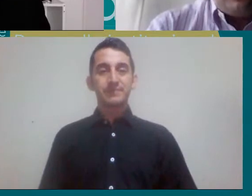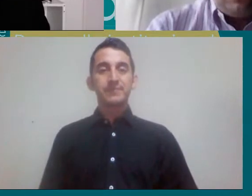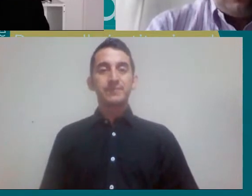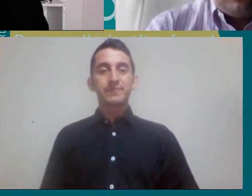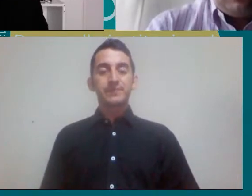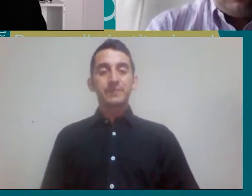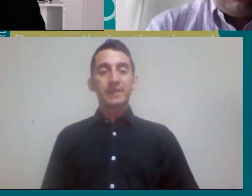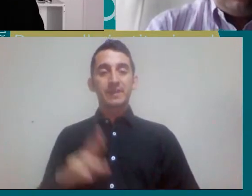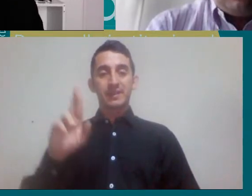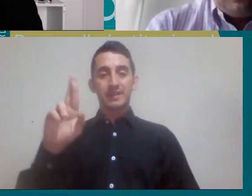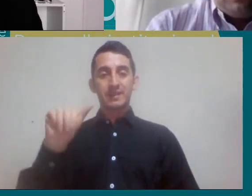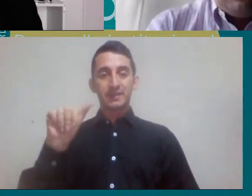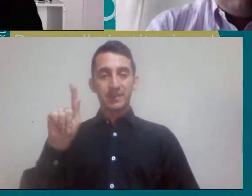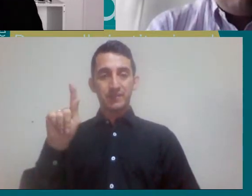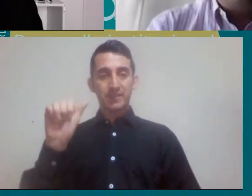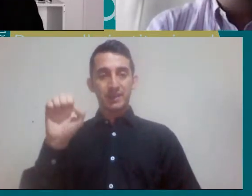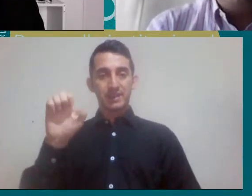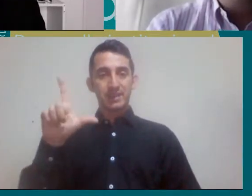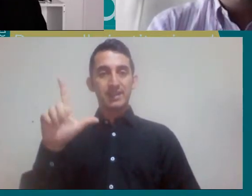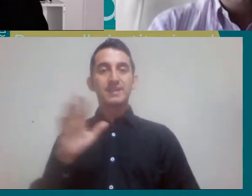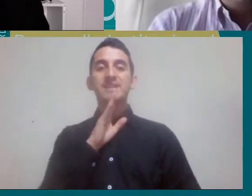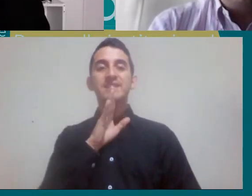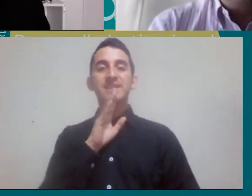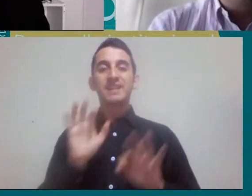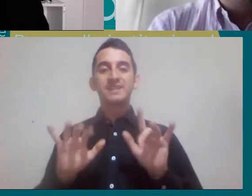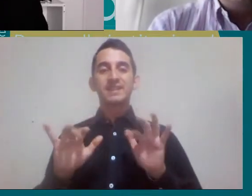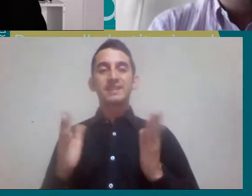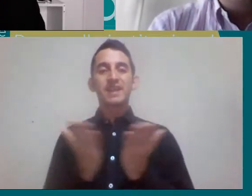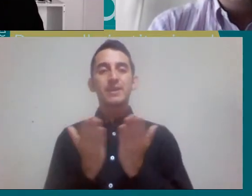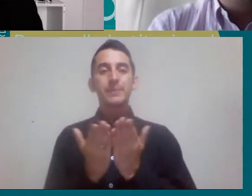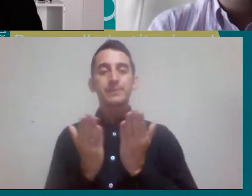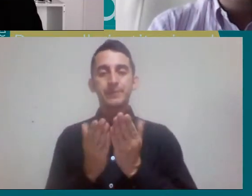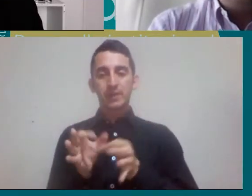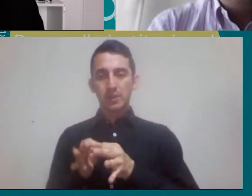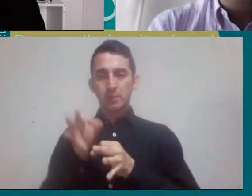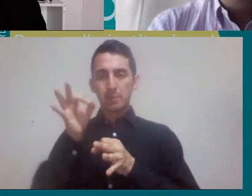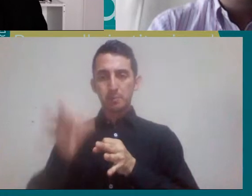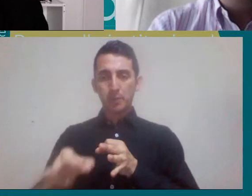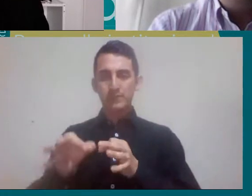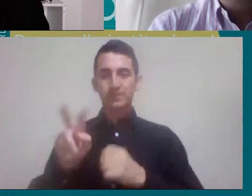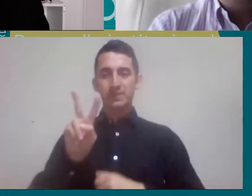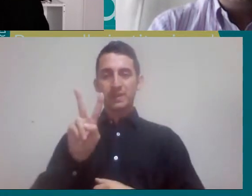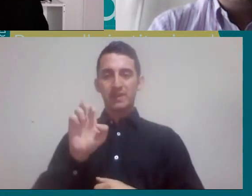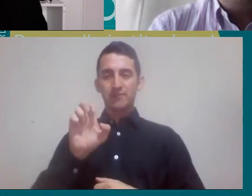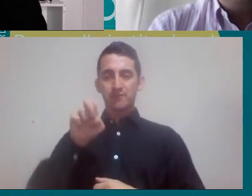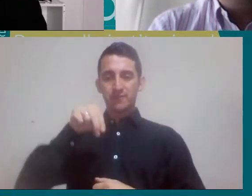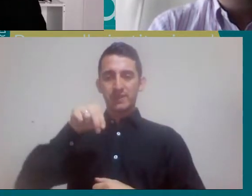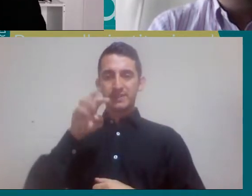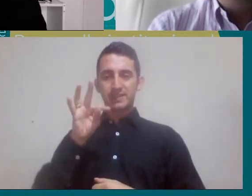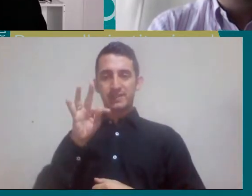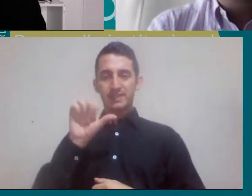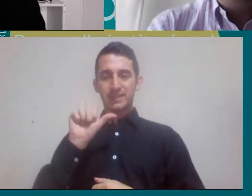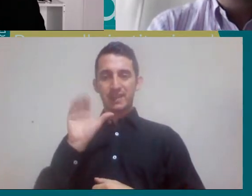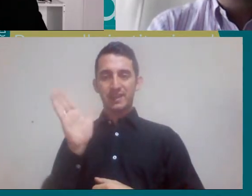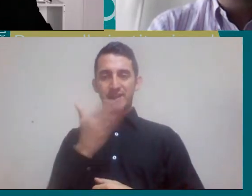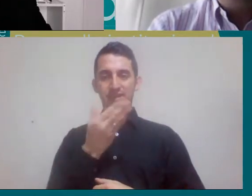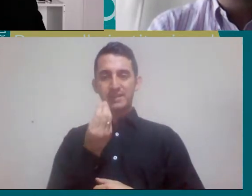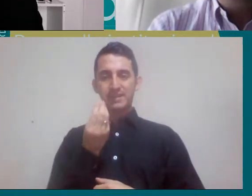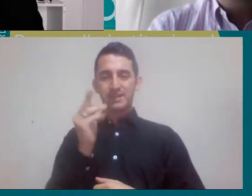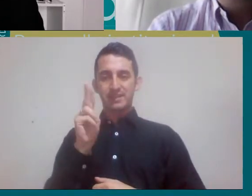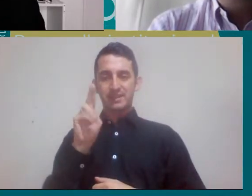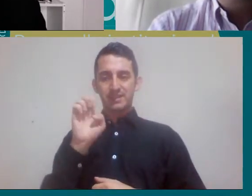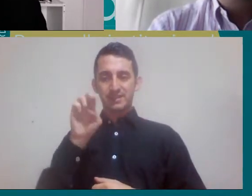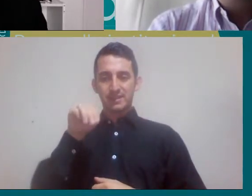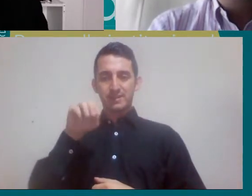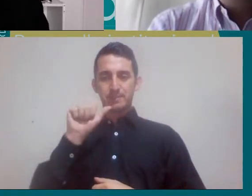al secretario. Él viene de Venta Quemada, que está haciendo una visita técnica y está haciendo algunas entrevistas y contactándose